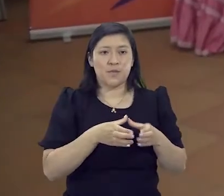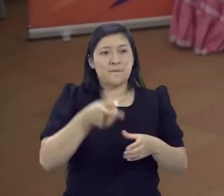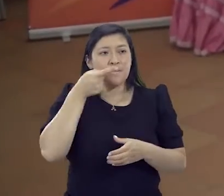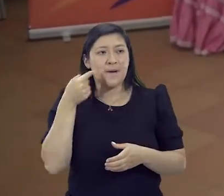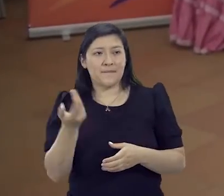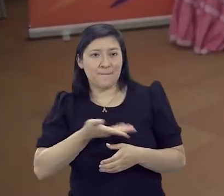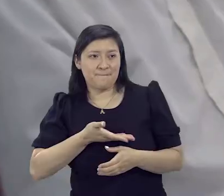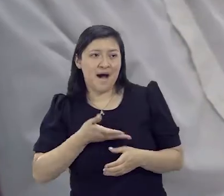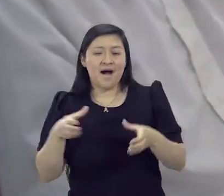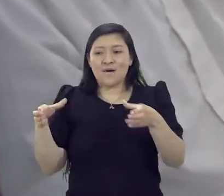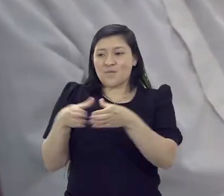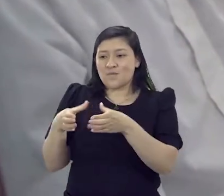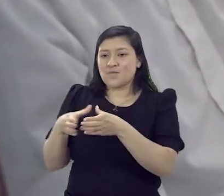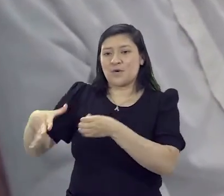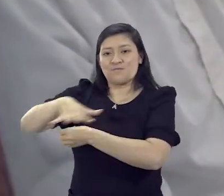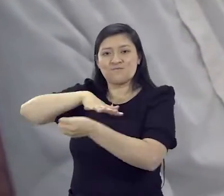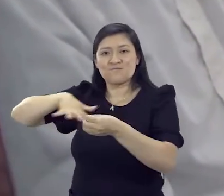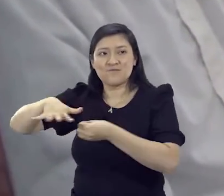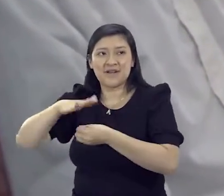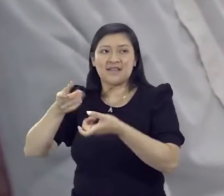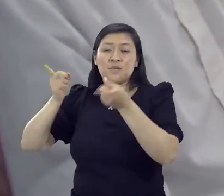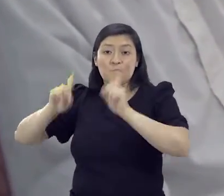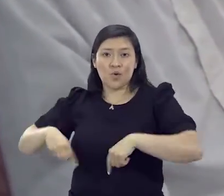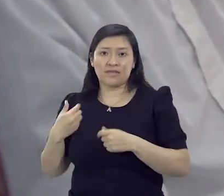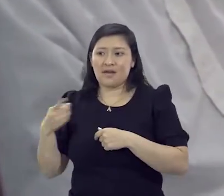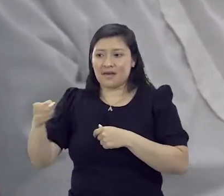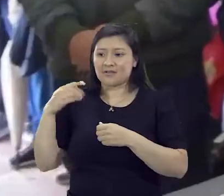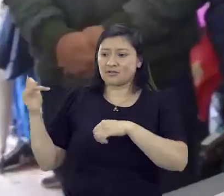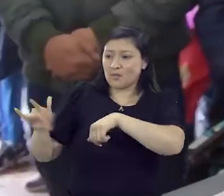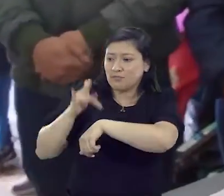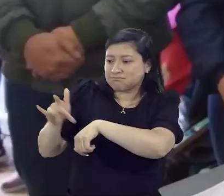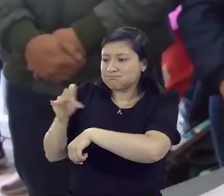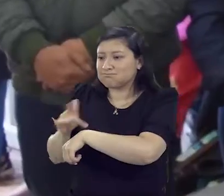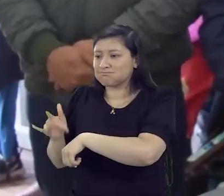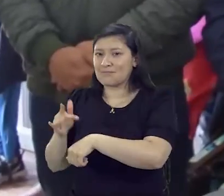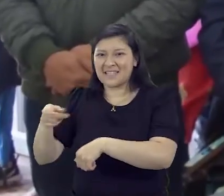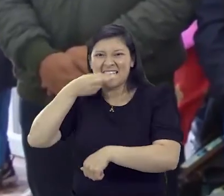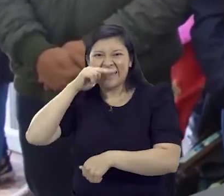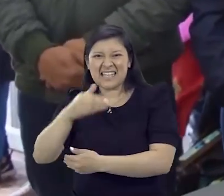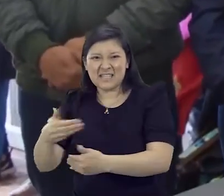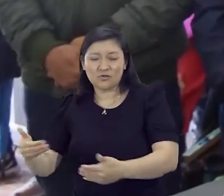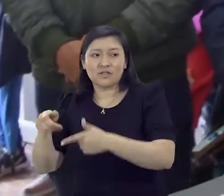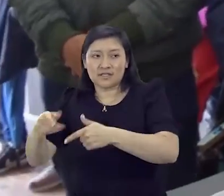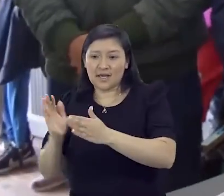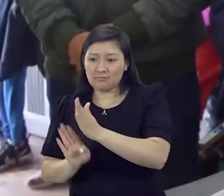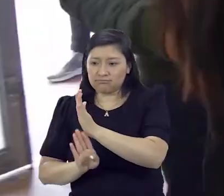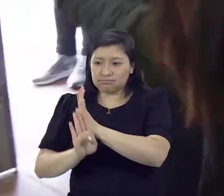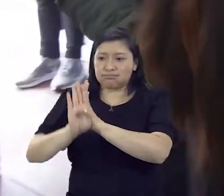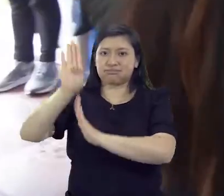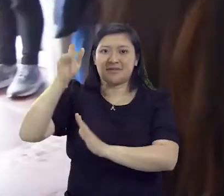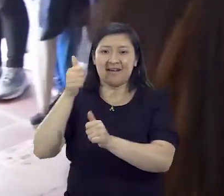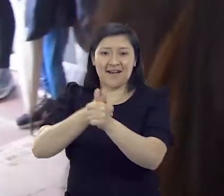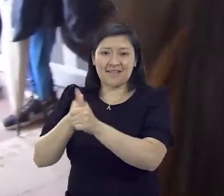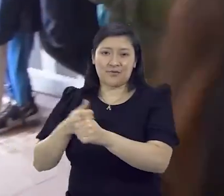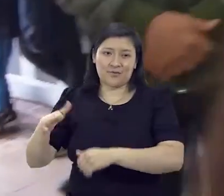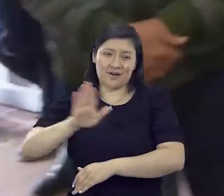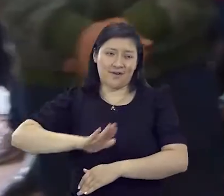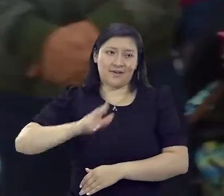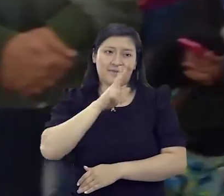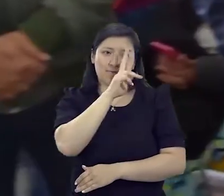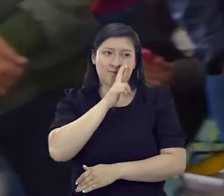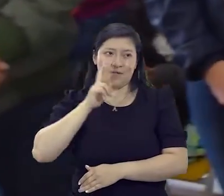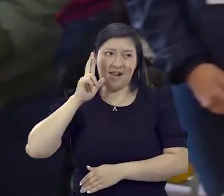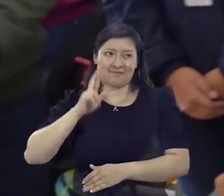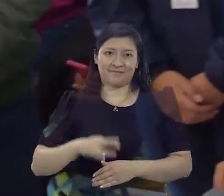familia ante las juntas de acción comunal y todas las asociaciones y agremiaciones que se dan en nuestro sector rural